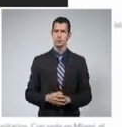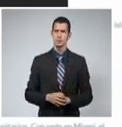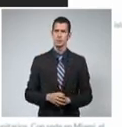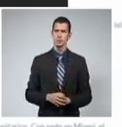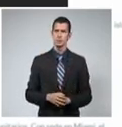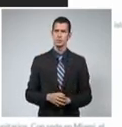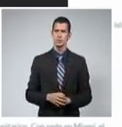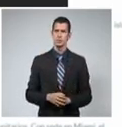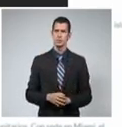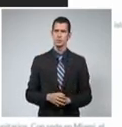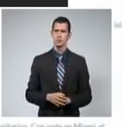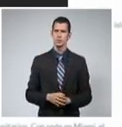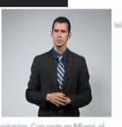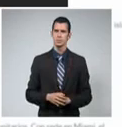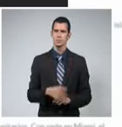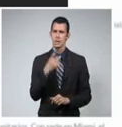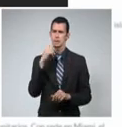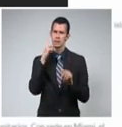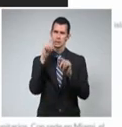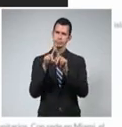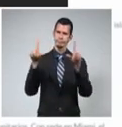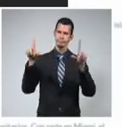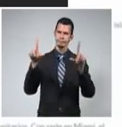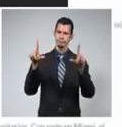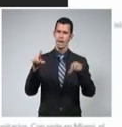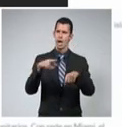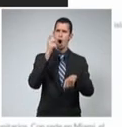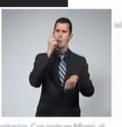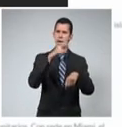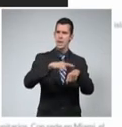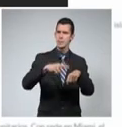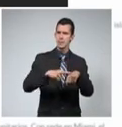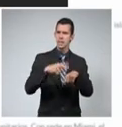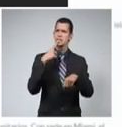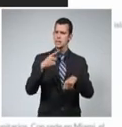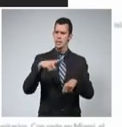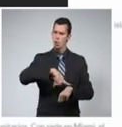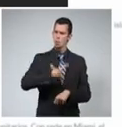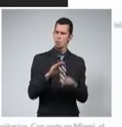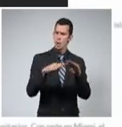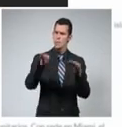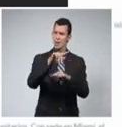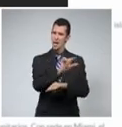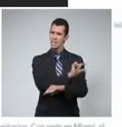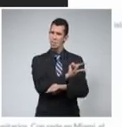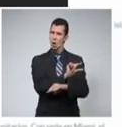frente al Ministerio de Cultura y es, además, ese representante activo en las provocaciones